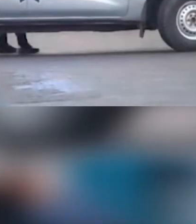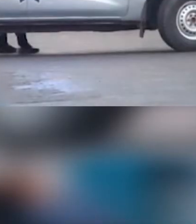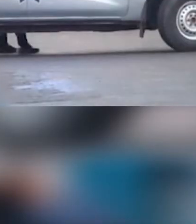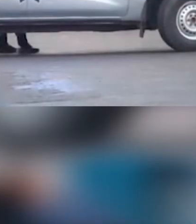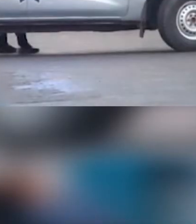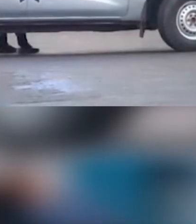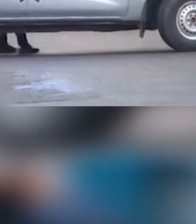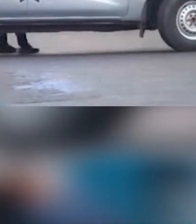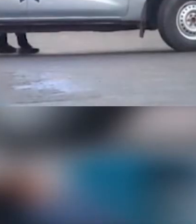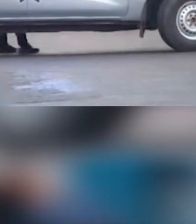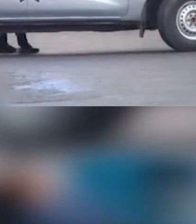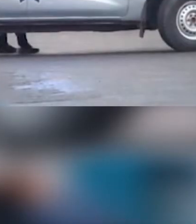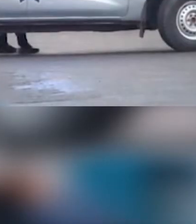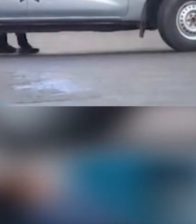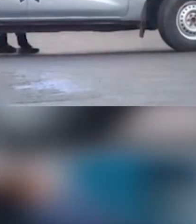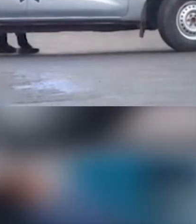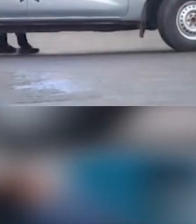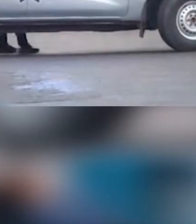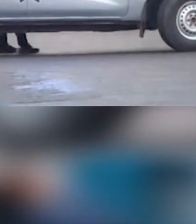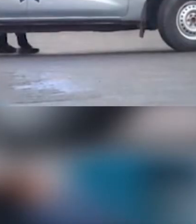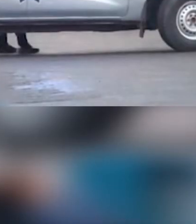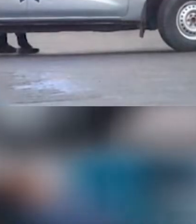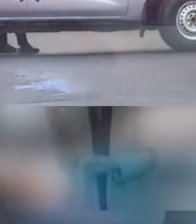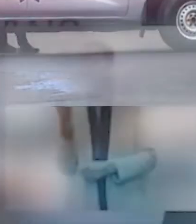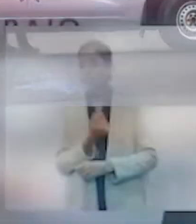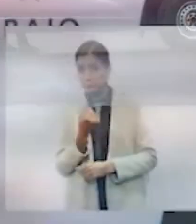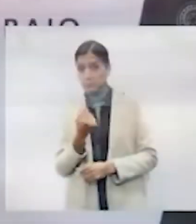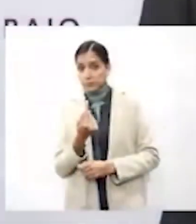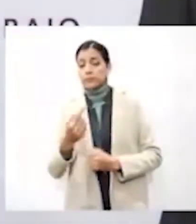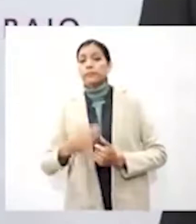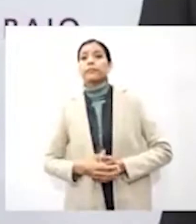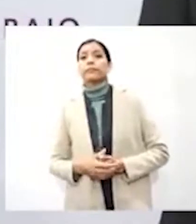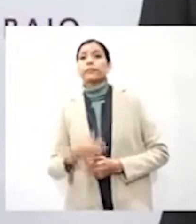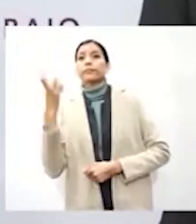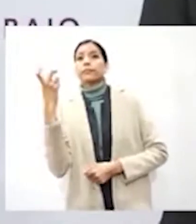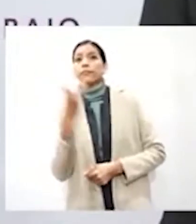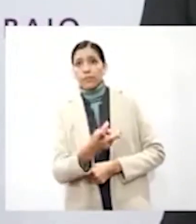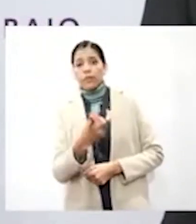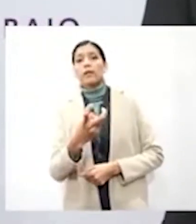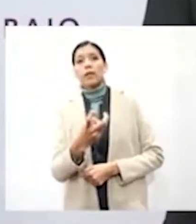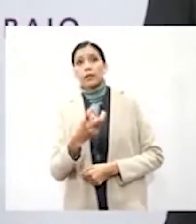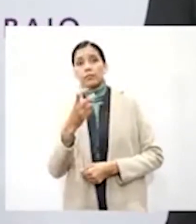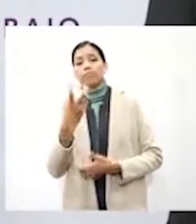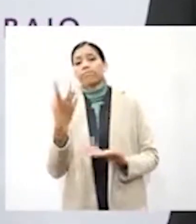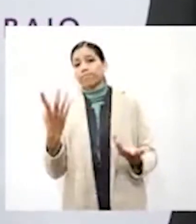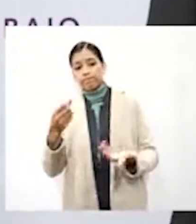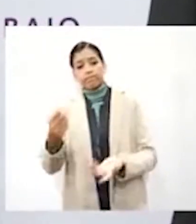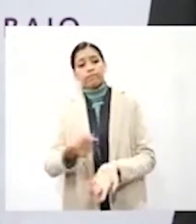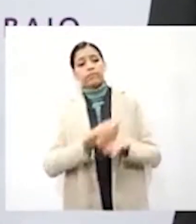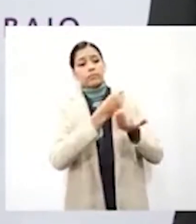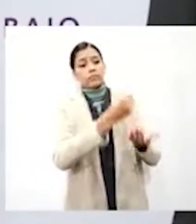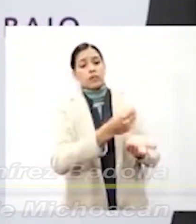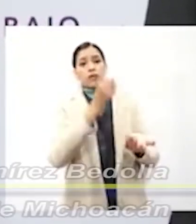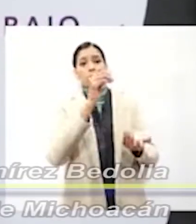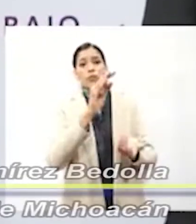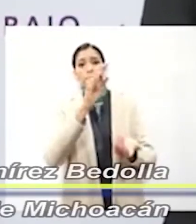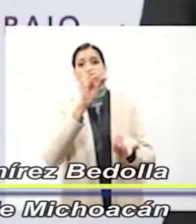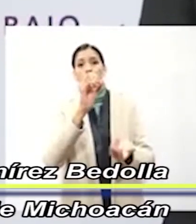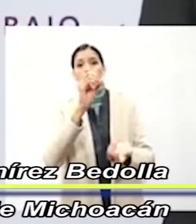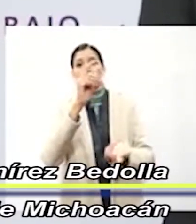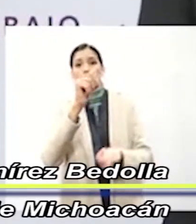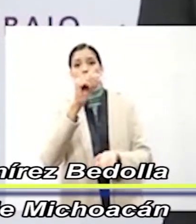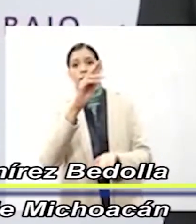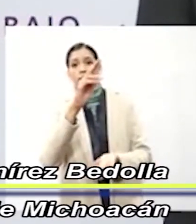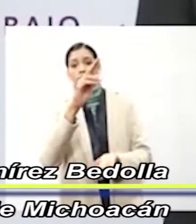de transparentar el uso de los recursos como parte de los lineamientos del programa que exige la rendición de cuentas tenemos nosotros